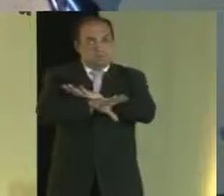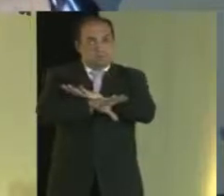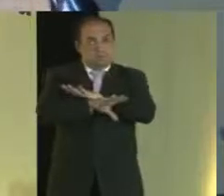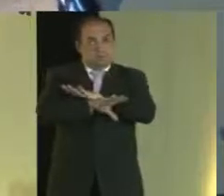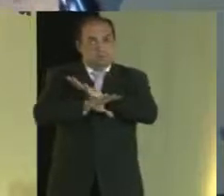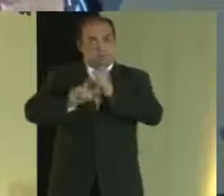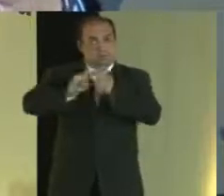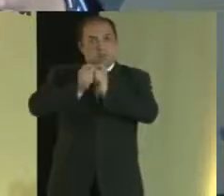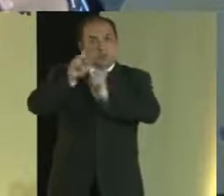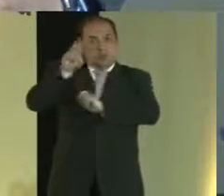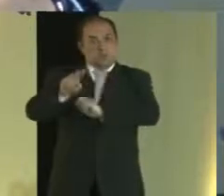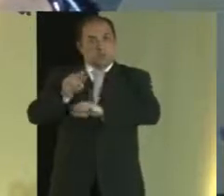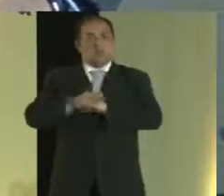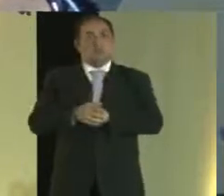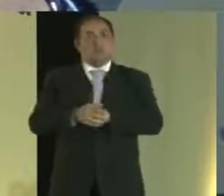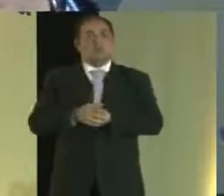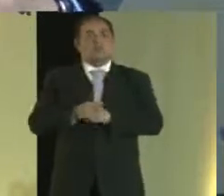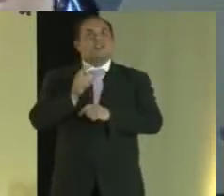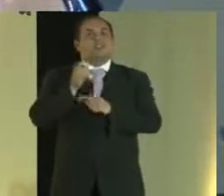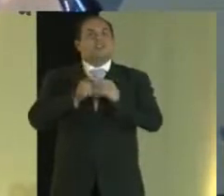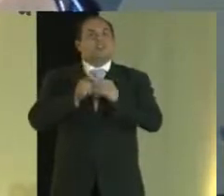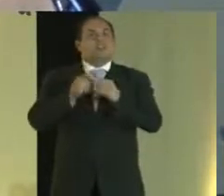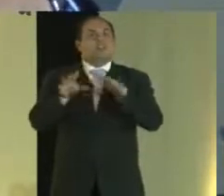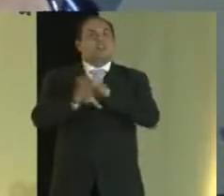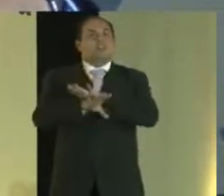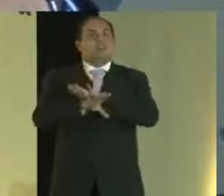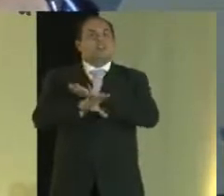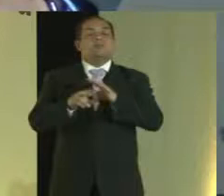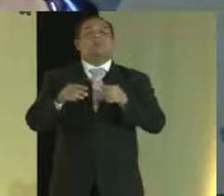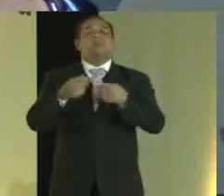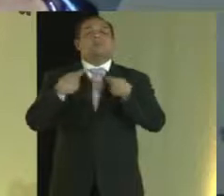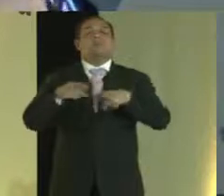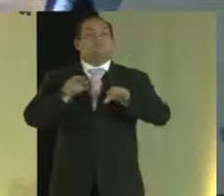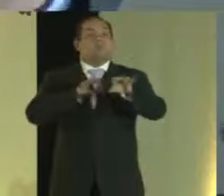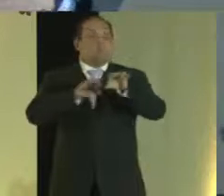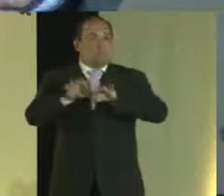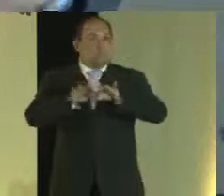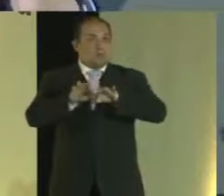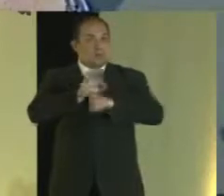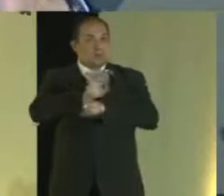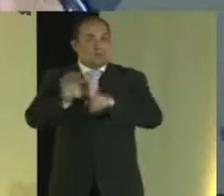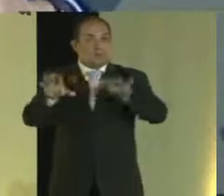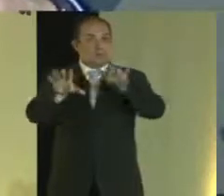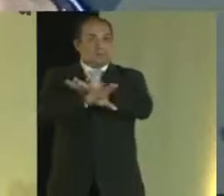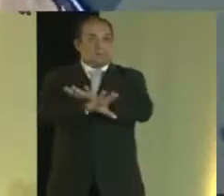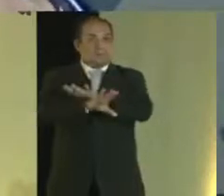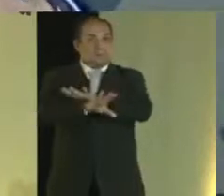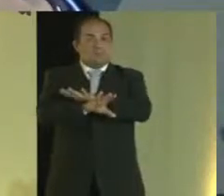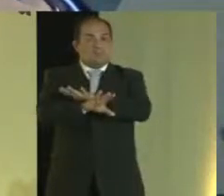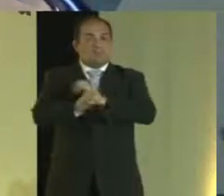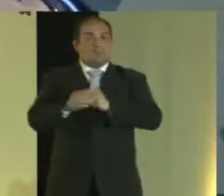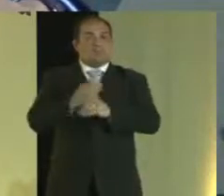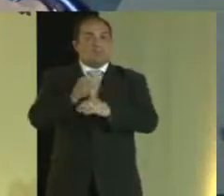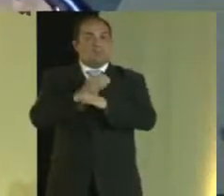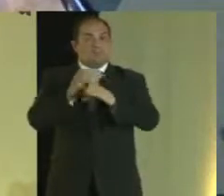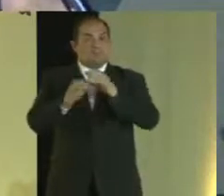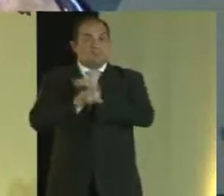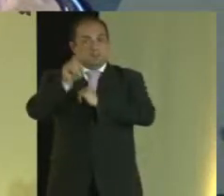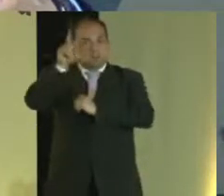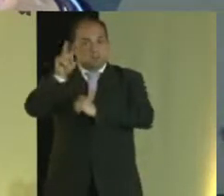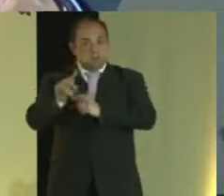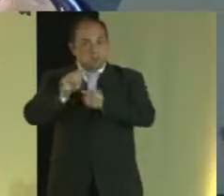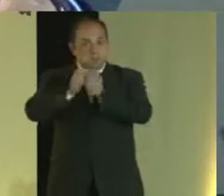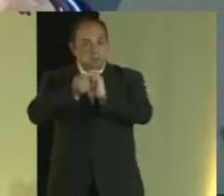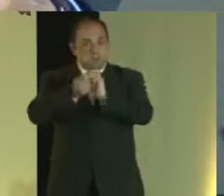realidad. Son los sujetos sociales, y en este caso los trabajadores, los que pueden cambiar realmente las cosas, y